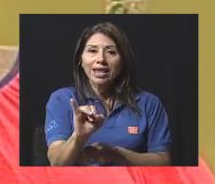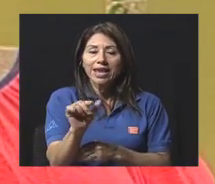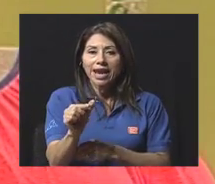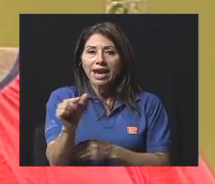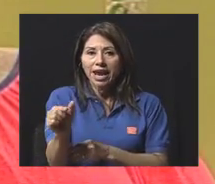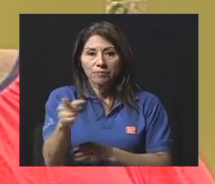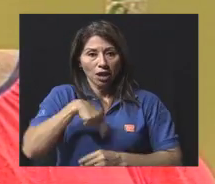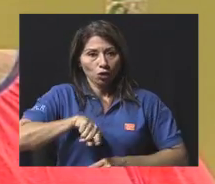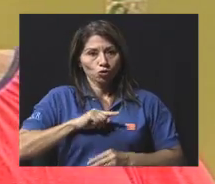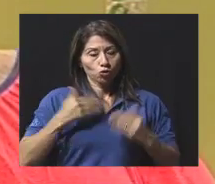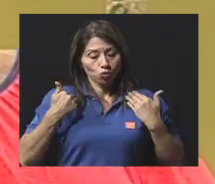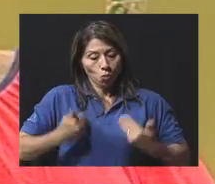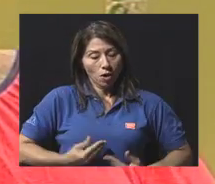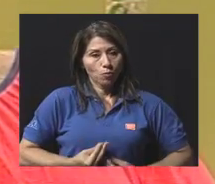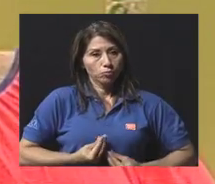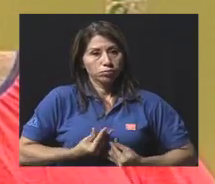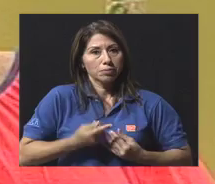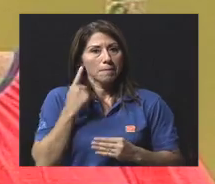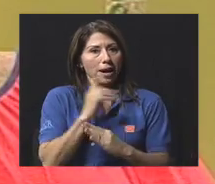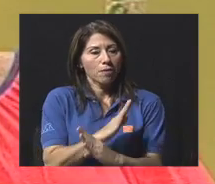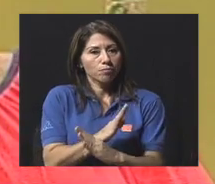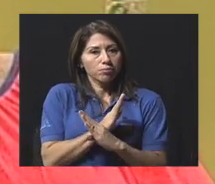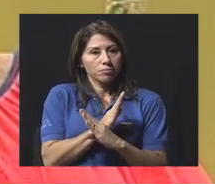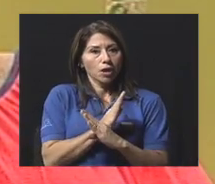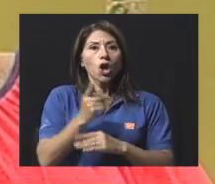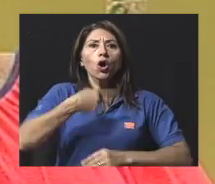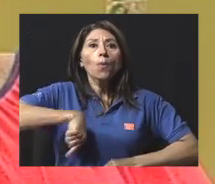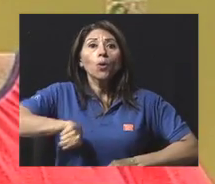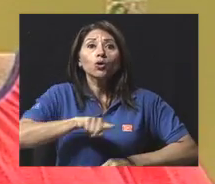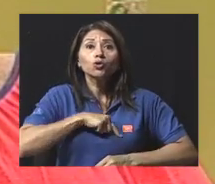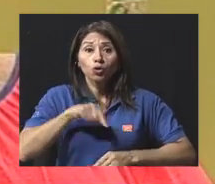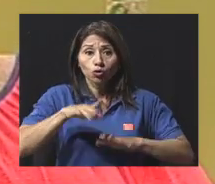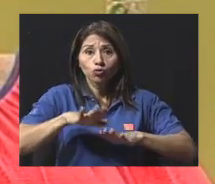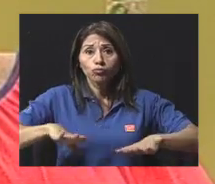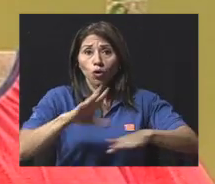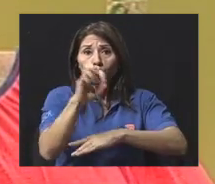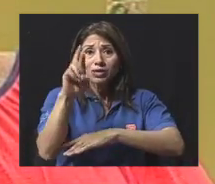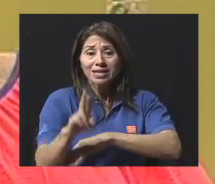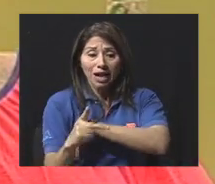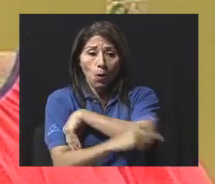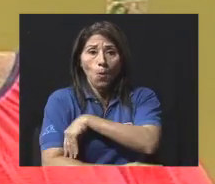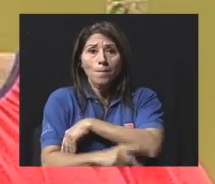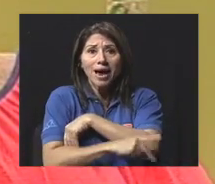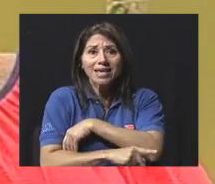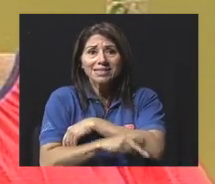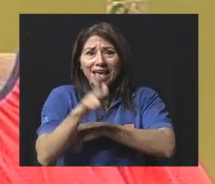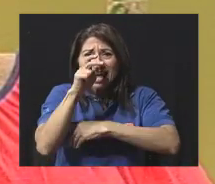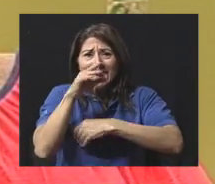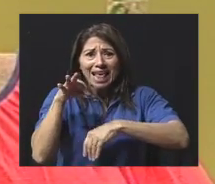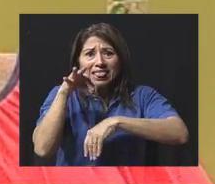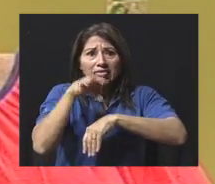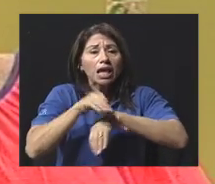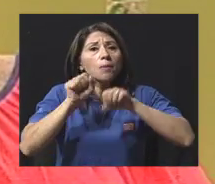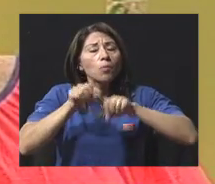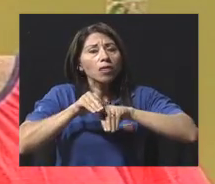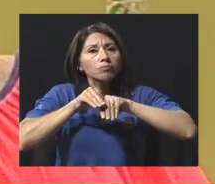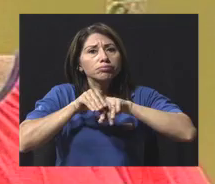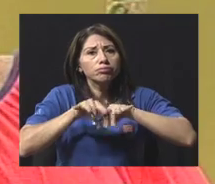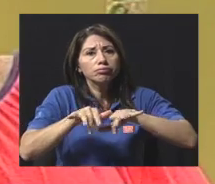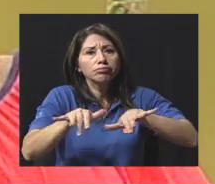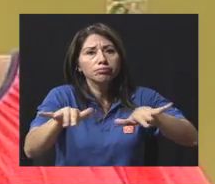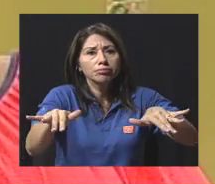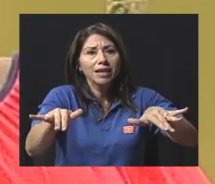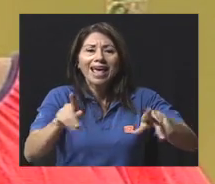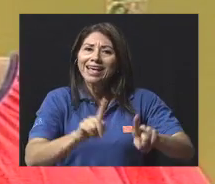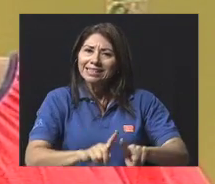como somos un país endémico para dengue es necesario poder diferenciar los casos de dengue